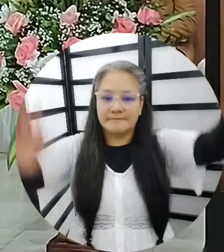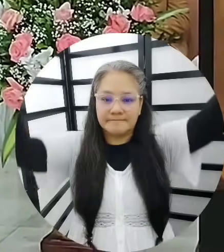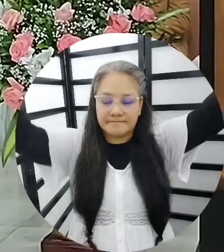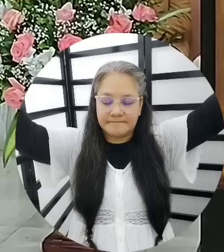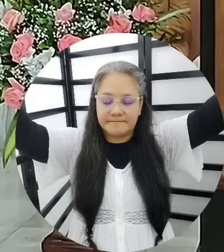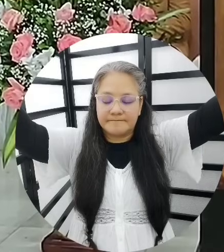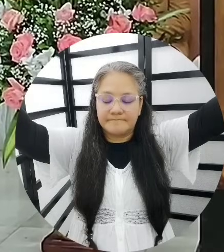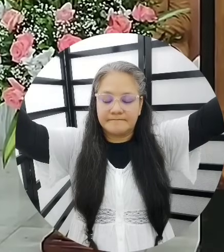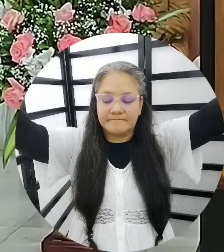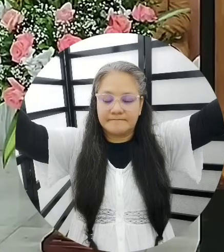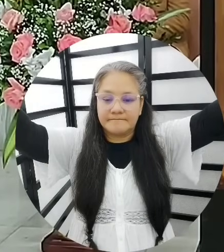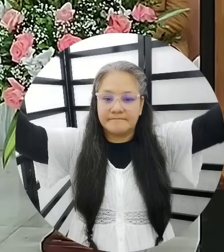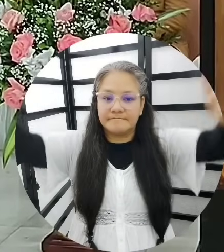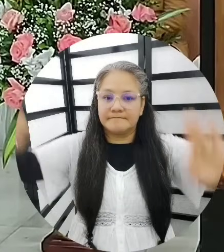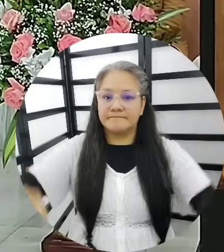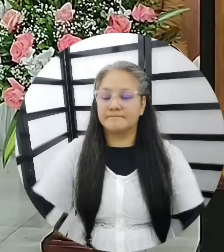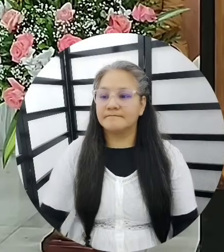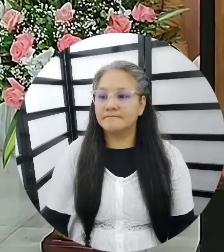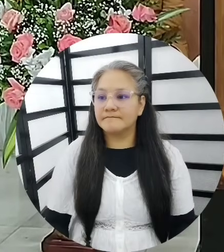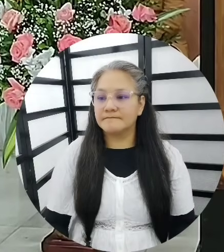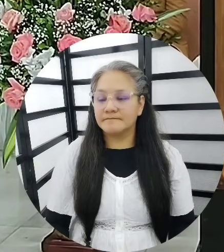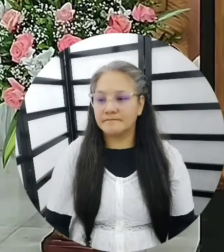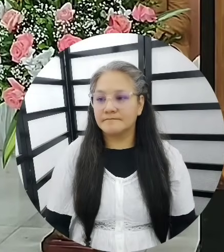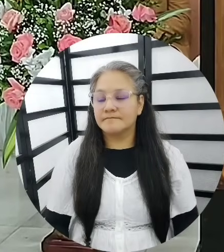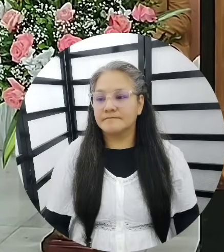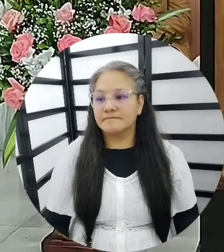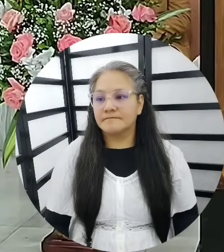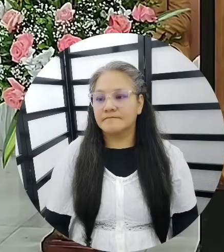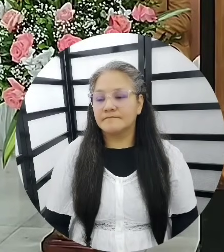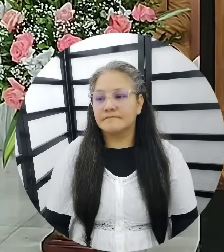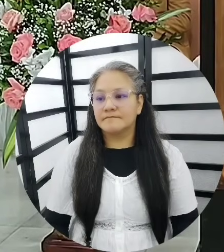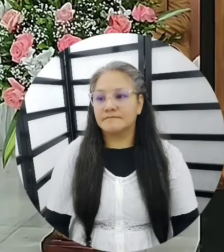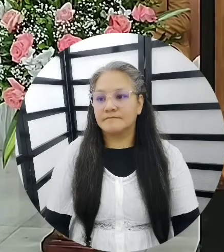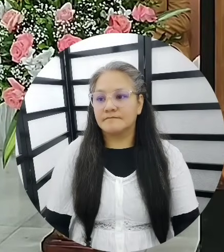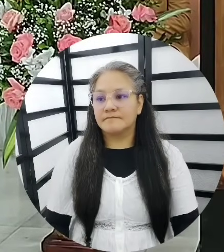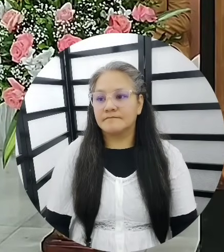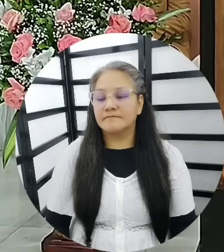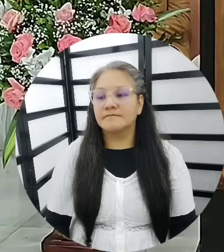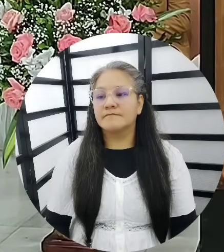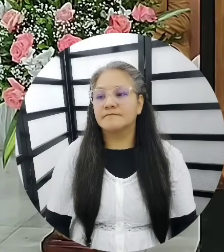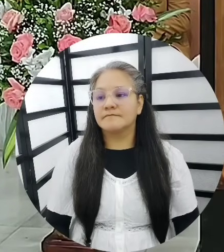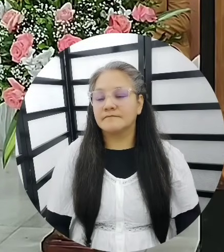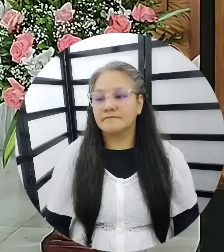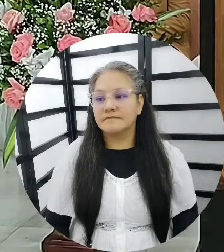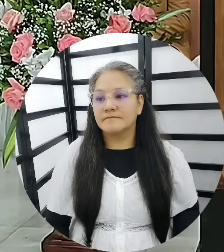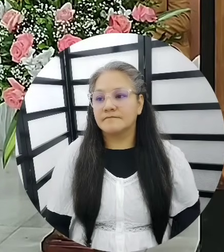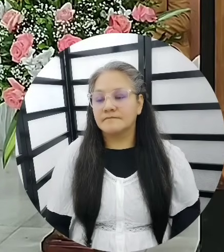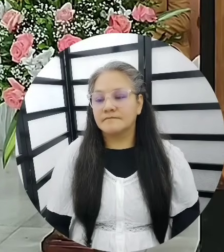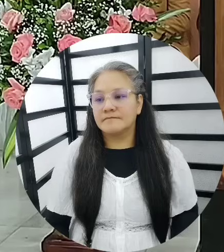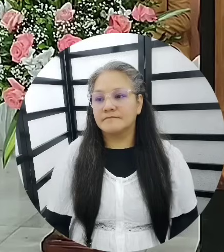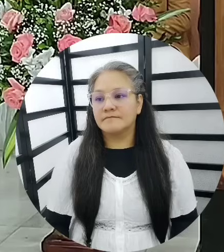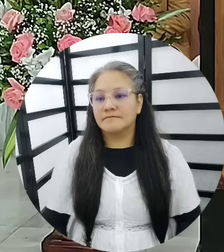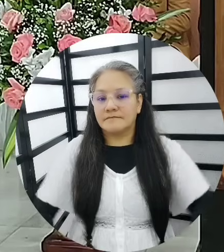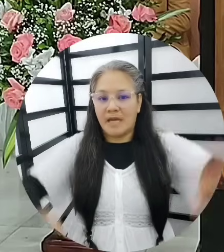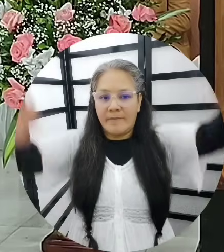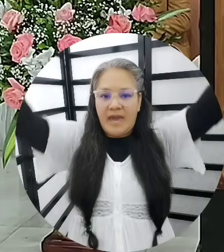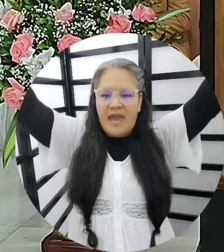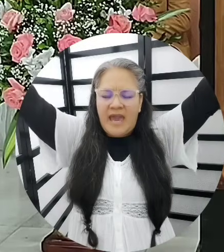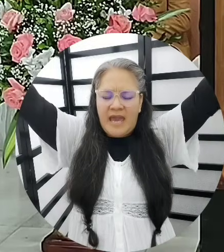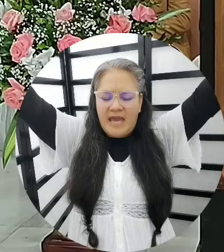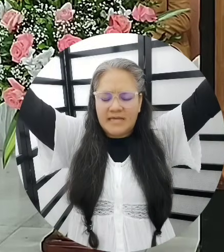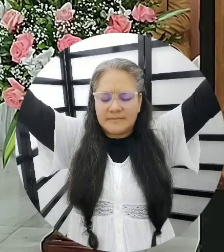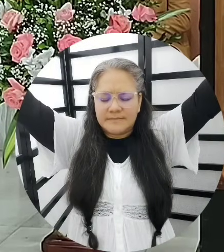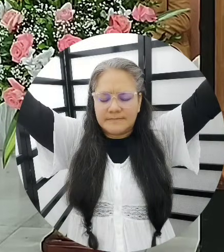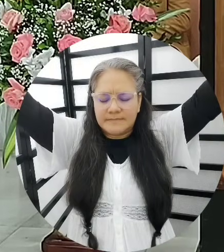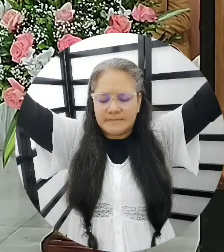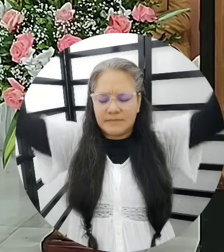muy unidos, amén, como lo hemos estado por muchos años, y ahora más que nunca se acerca la